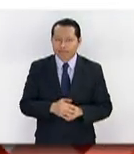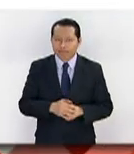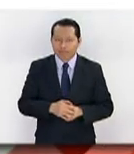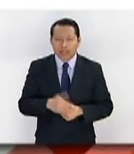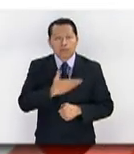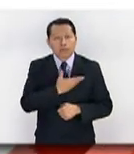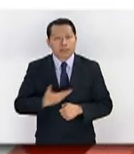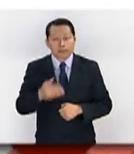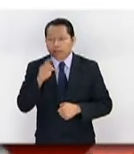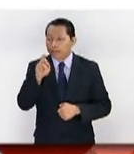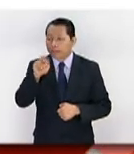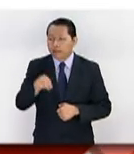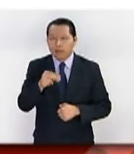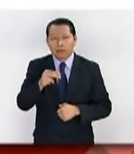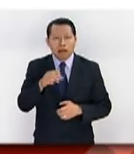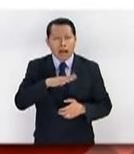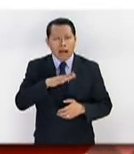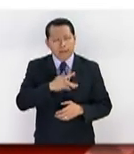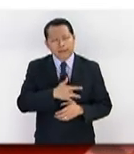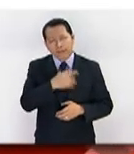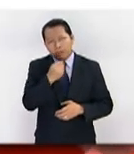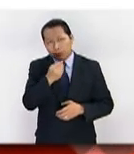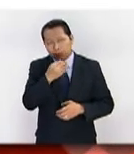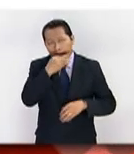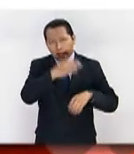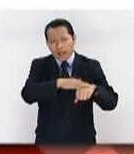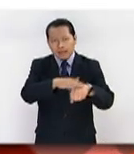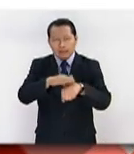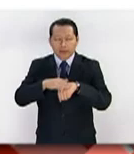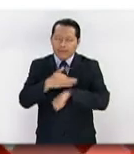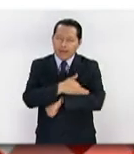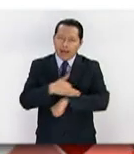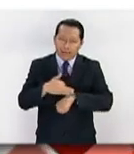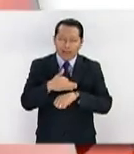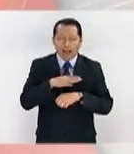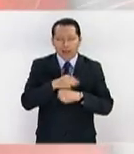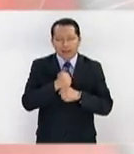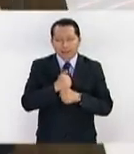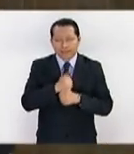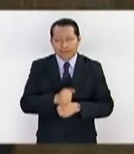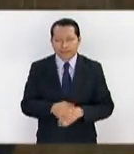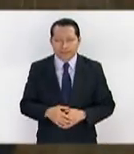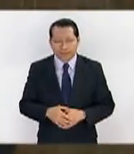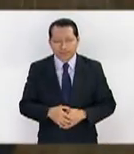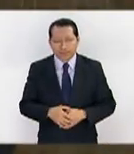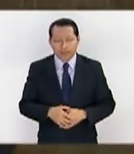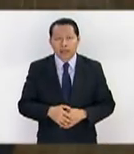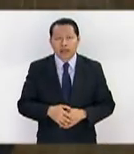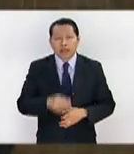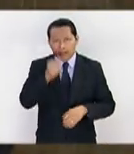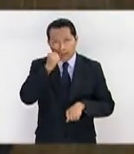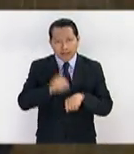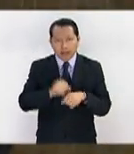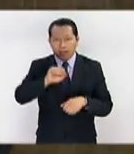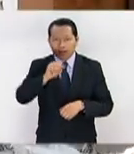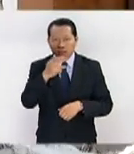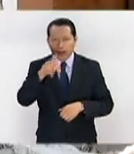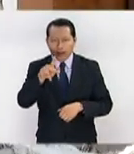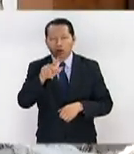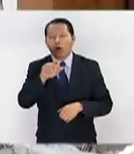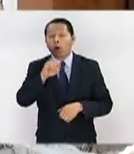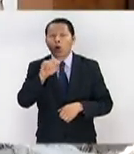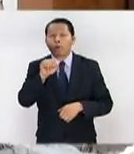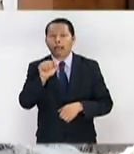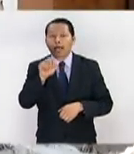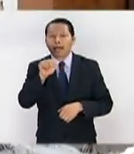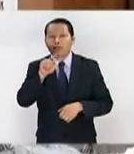El presidente Enrique Peña Nieto envió sus condolencias a las familias de las víctimas. El secretario de Hacienda, José Antonio Meade,